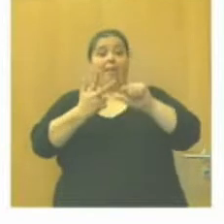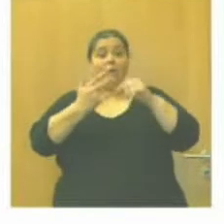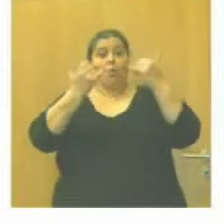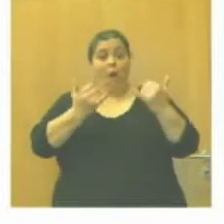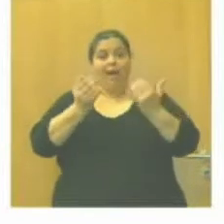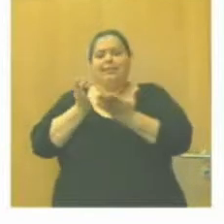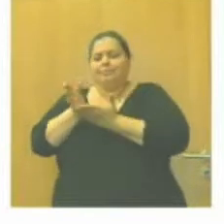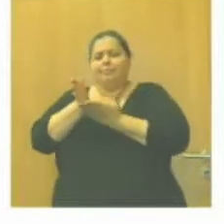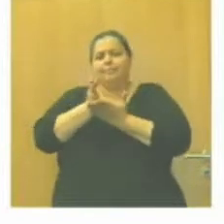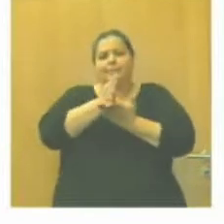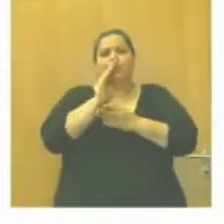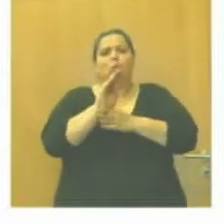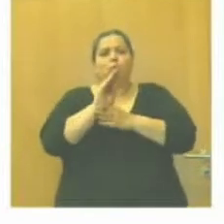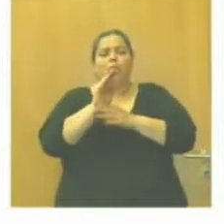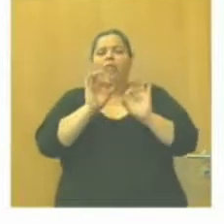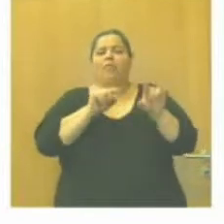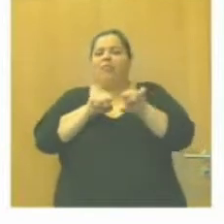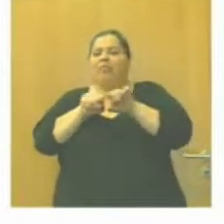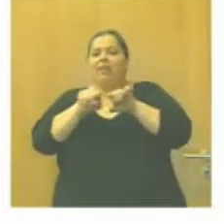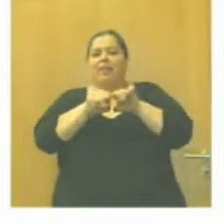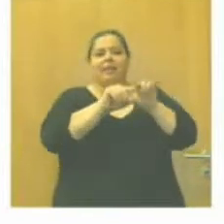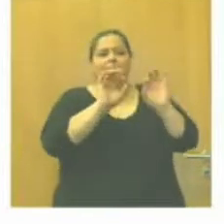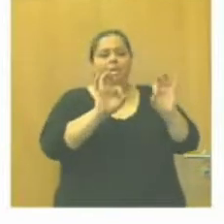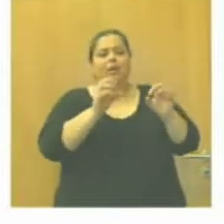sesiones dirigidas y muy bien